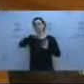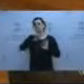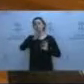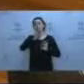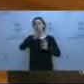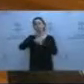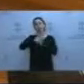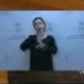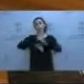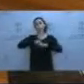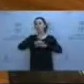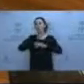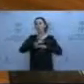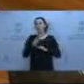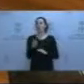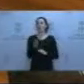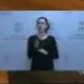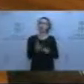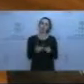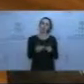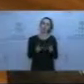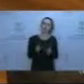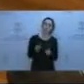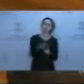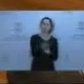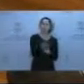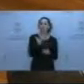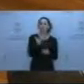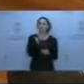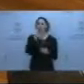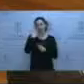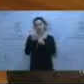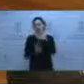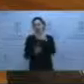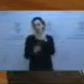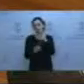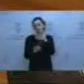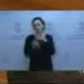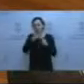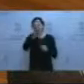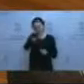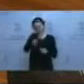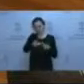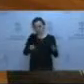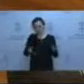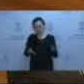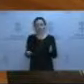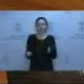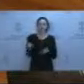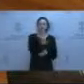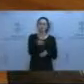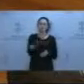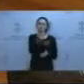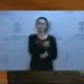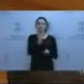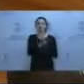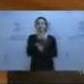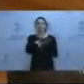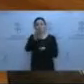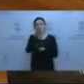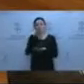dicho se producen, se reabre para ese curso. Este es un paso más inédito en